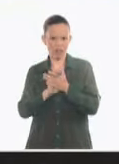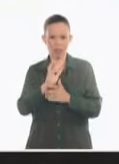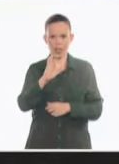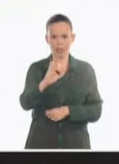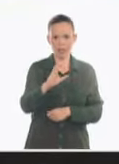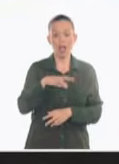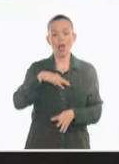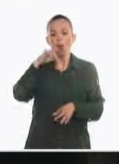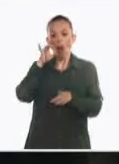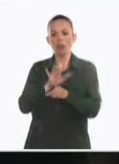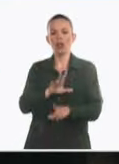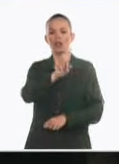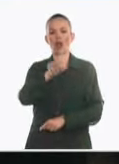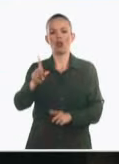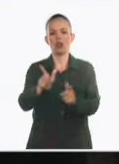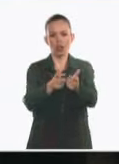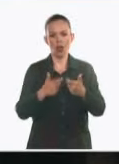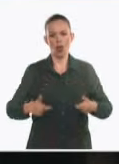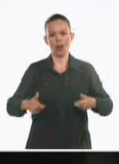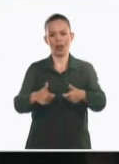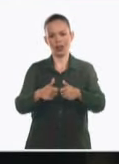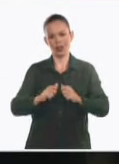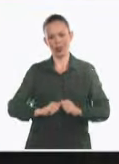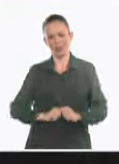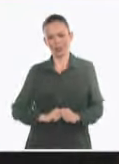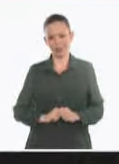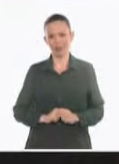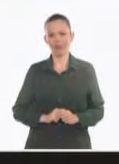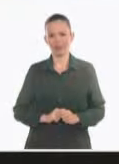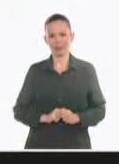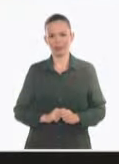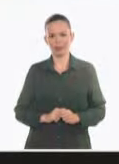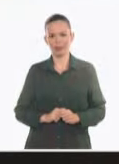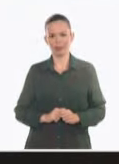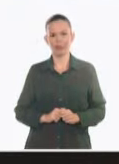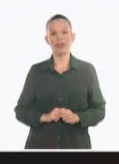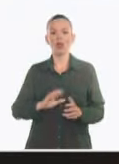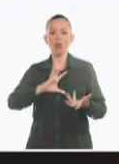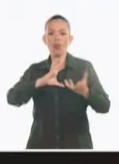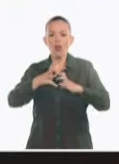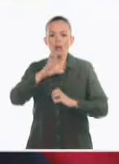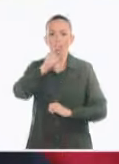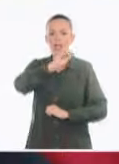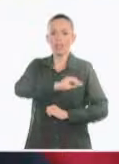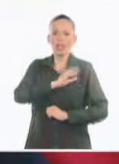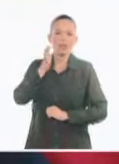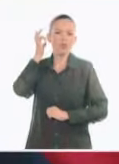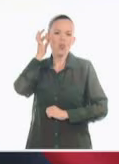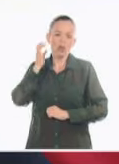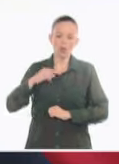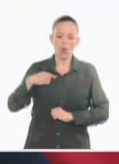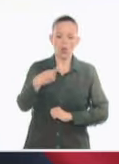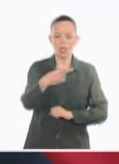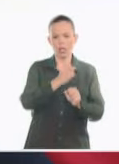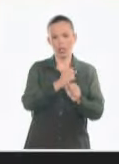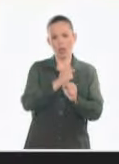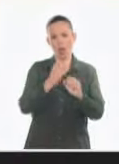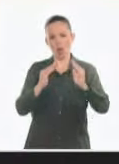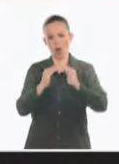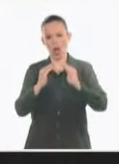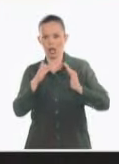comenzó el onceno congreso de la organización femenina El sentir de la mujer en su cotidianidad y su decisivo aporte a la